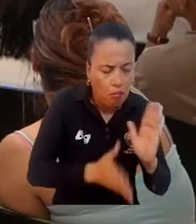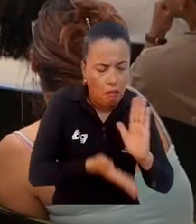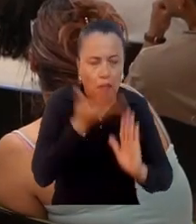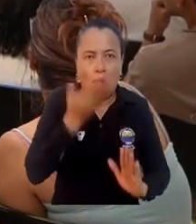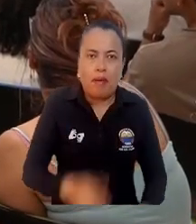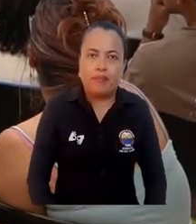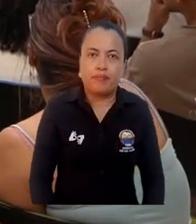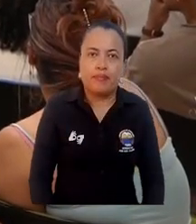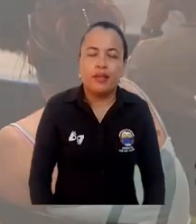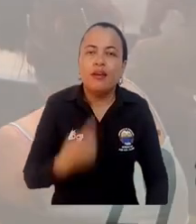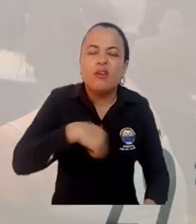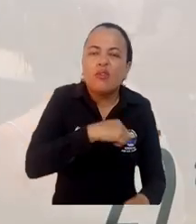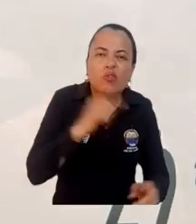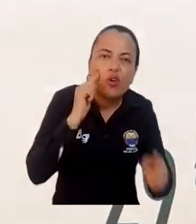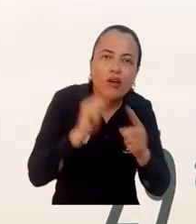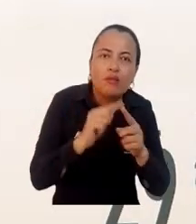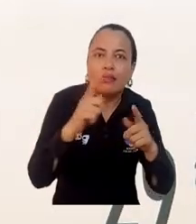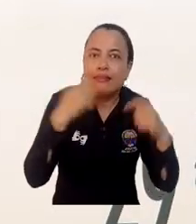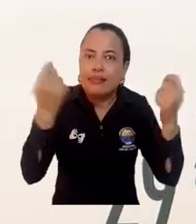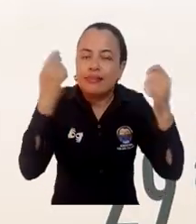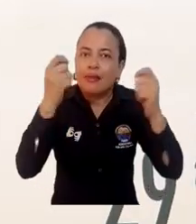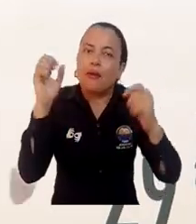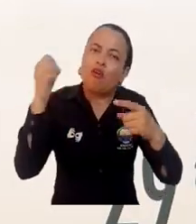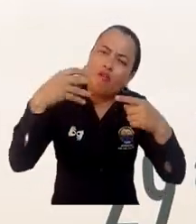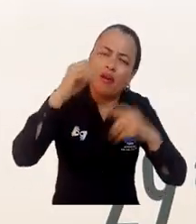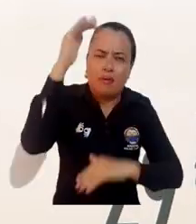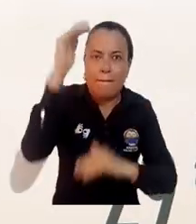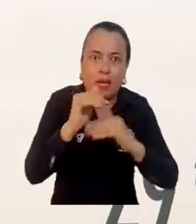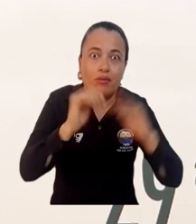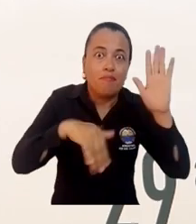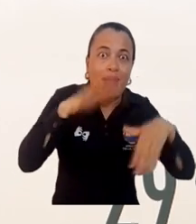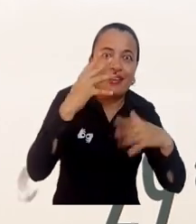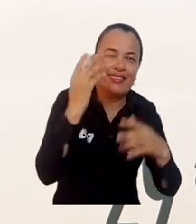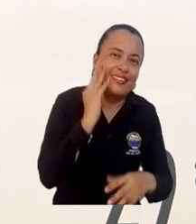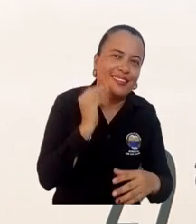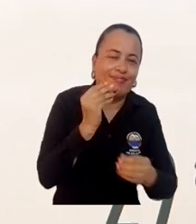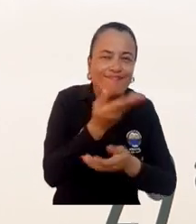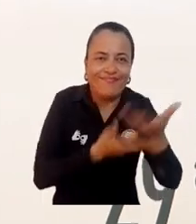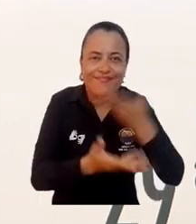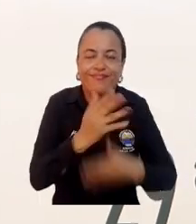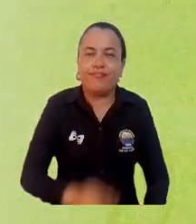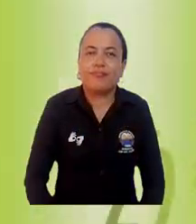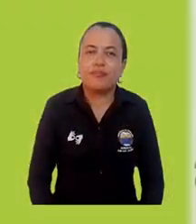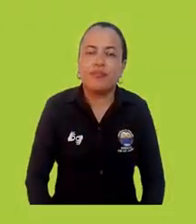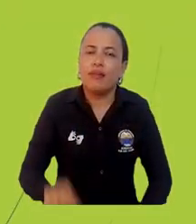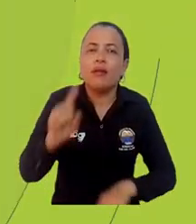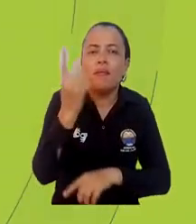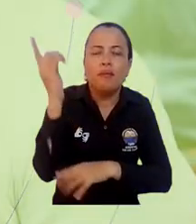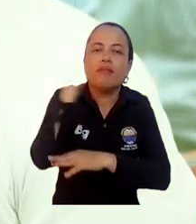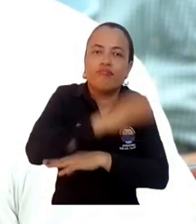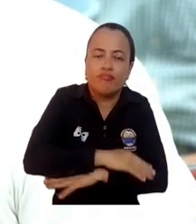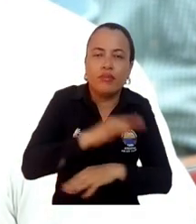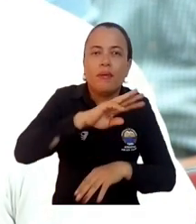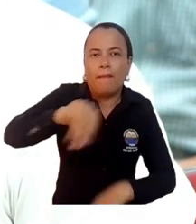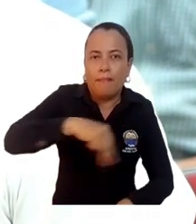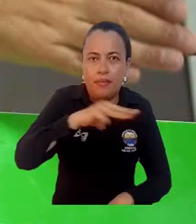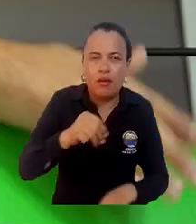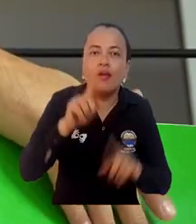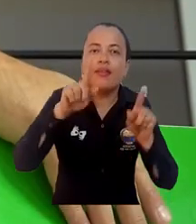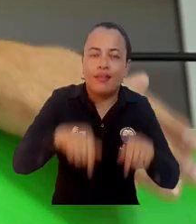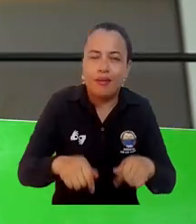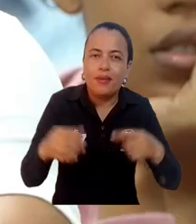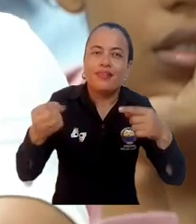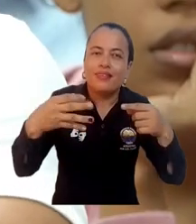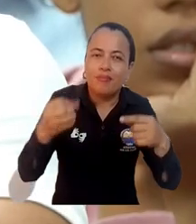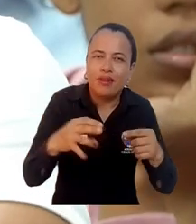opciones para mejorarlo. Donde buscamos impulsar menos conferencias y más experiencias. La primera jornada de